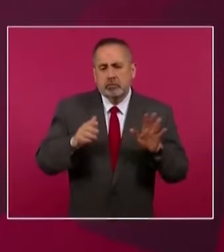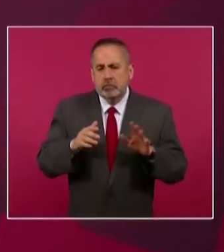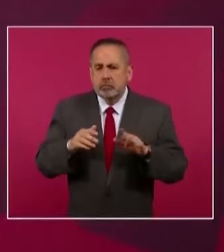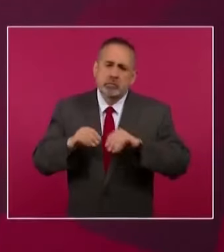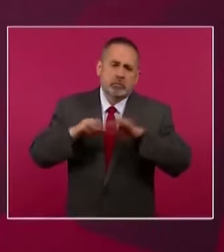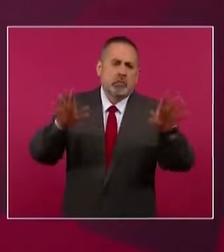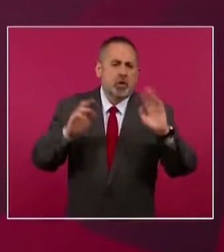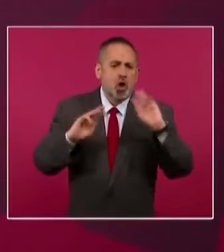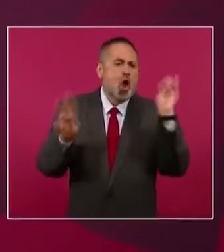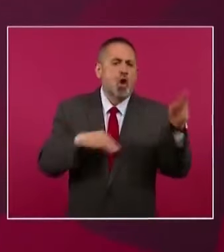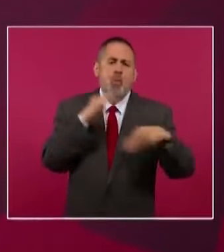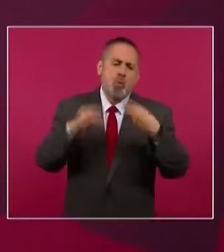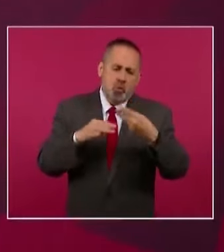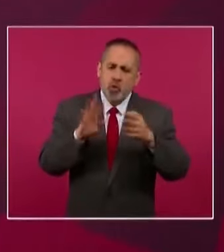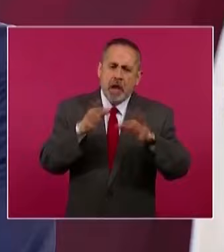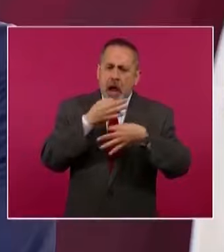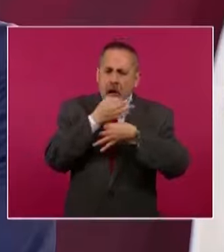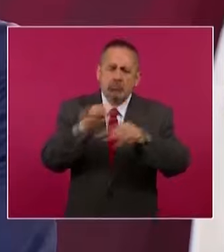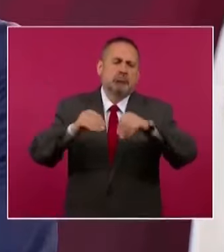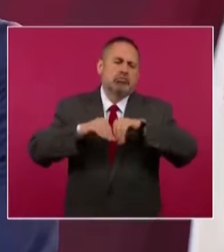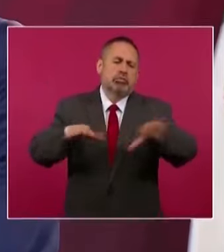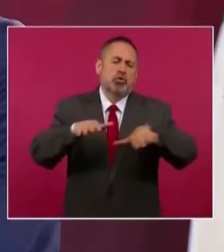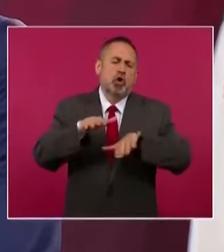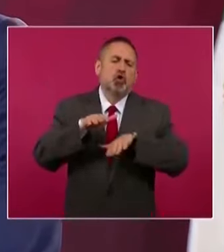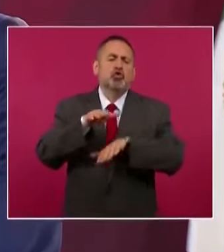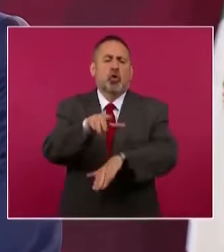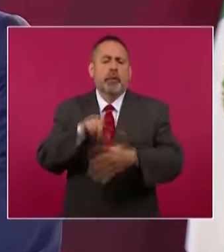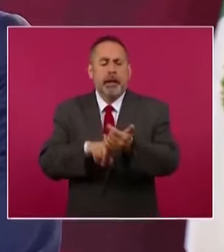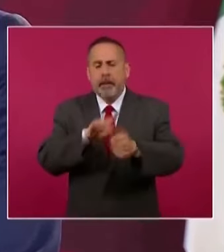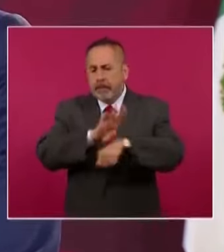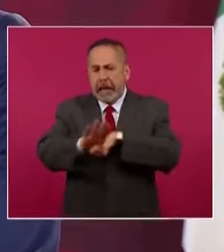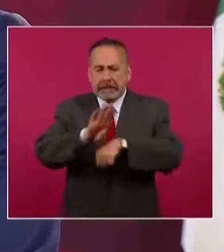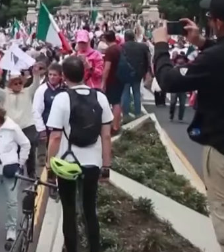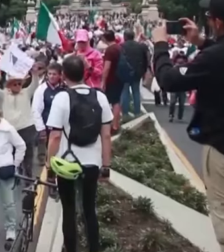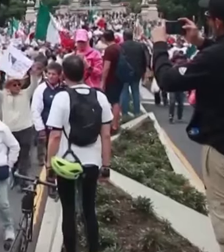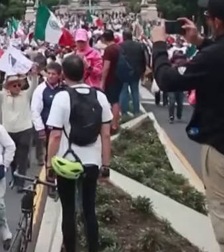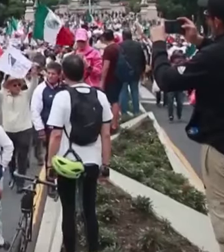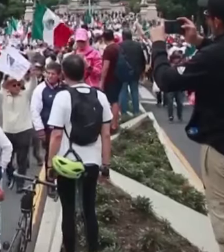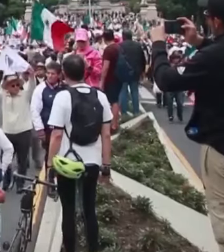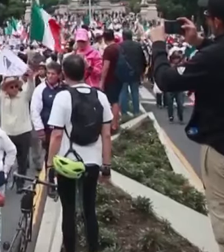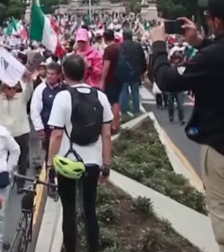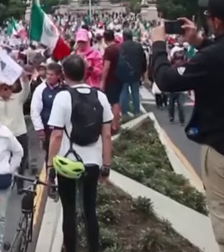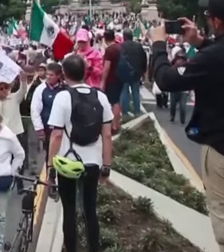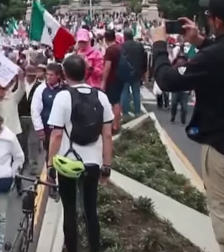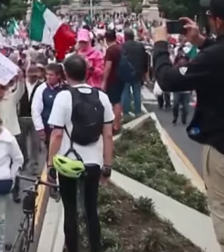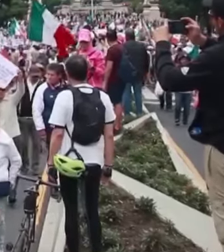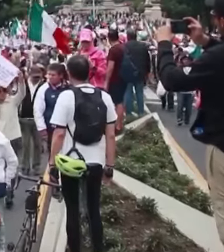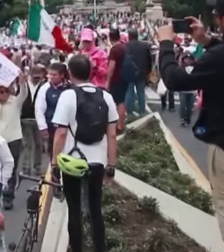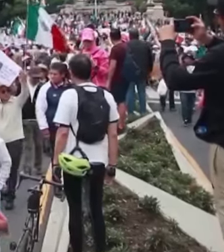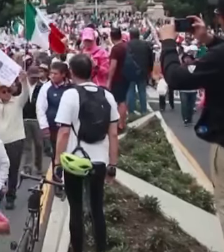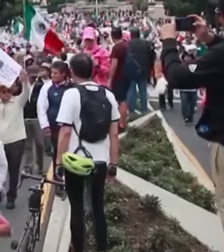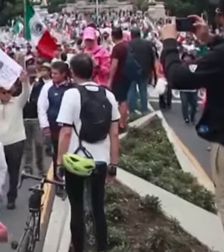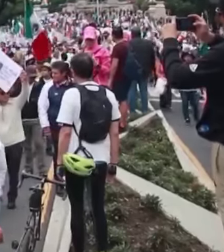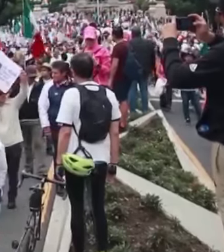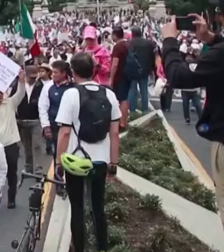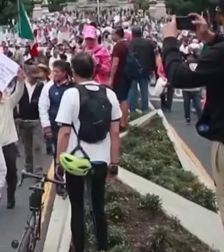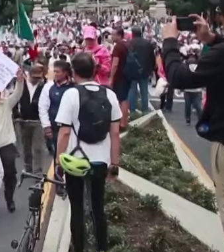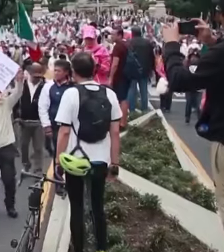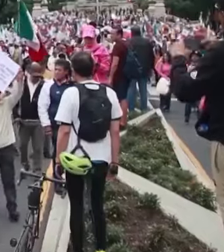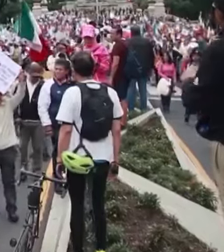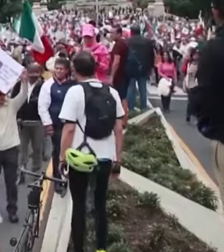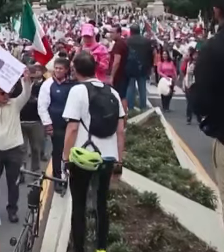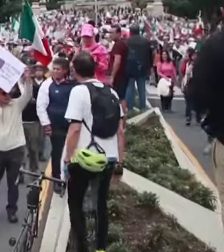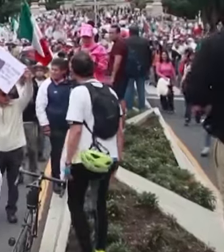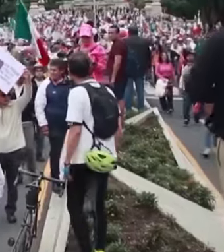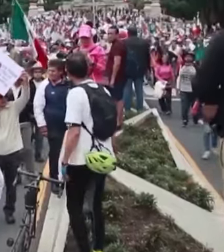ser un Aliado de los más pobres y haber aumentado el salario mínimo y fortalecido los derechos laborales y sindicales sus críticos